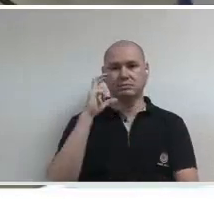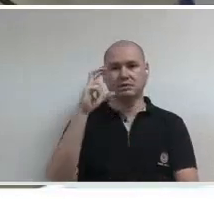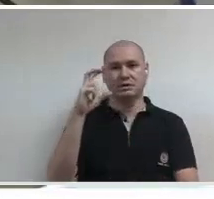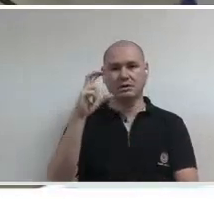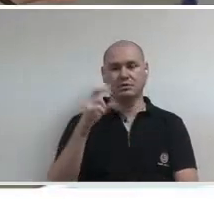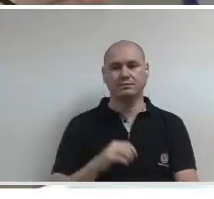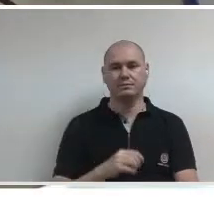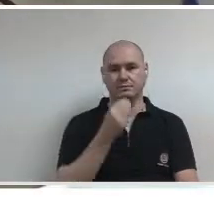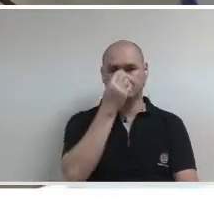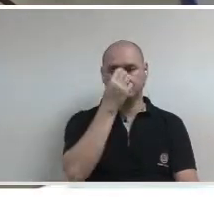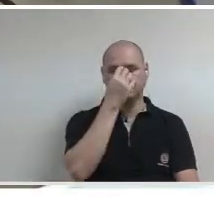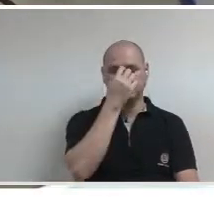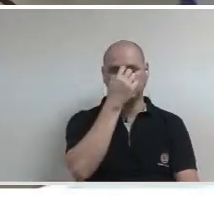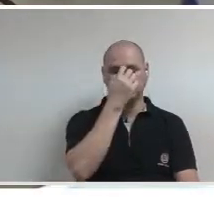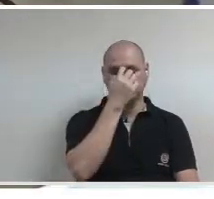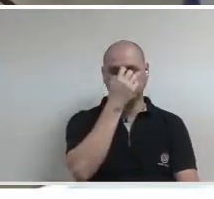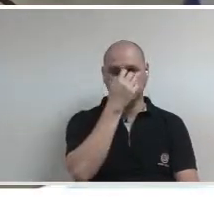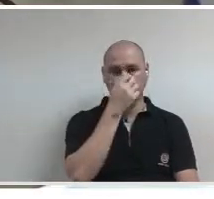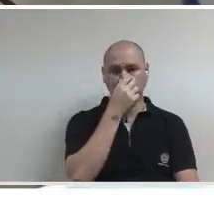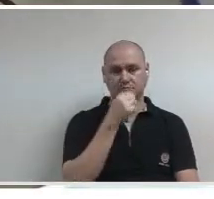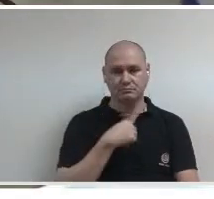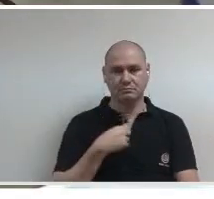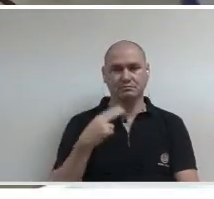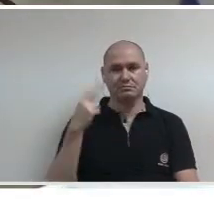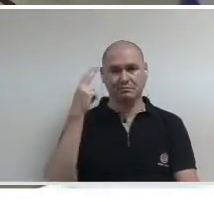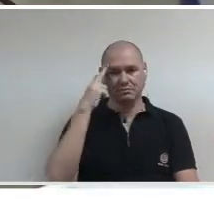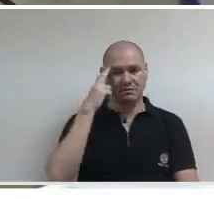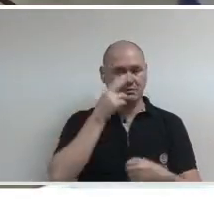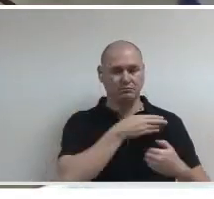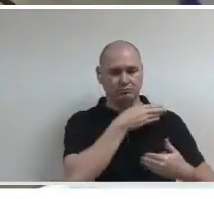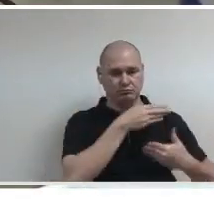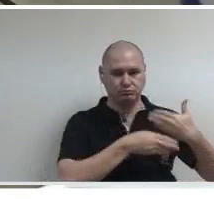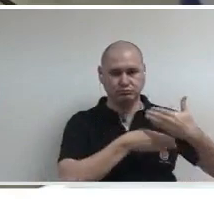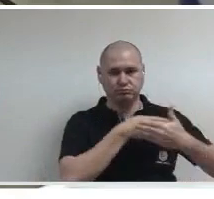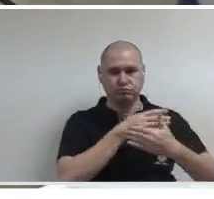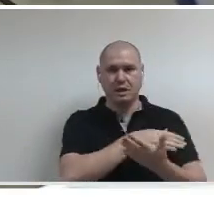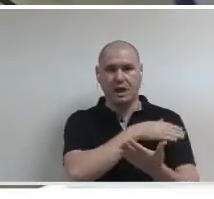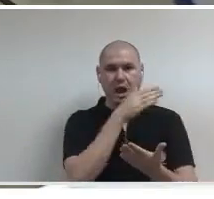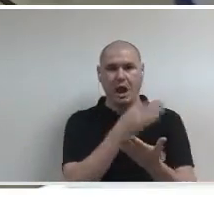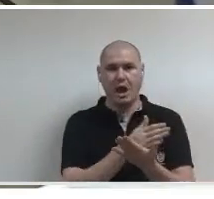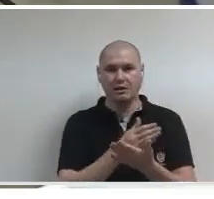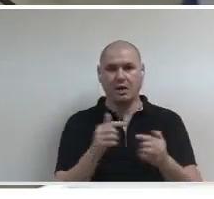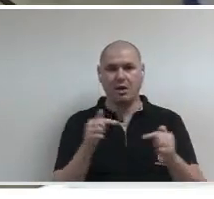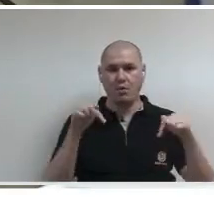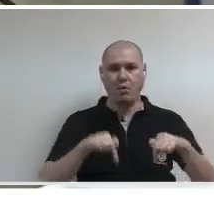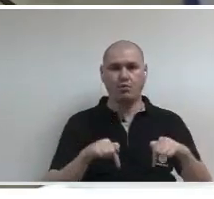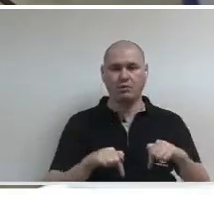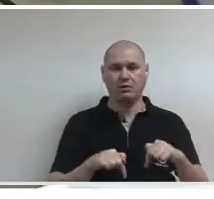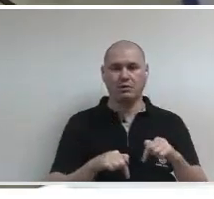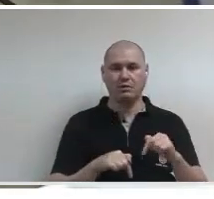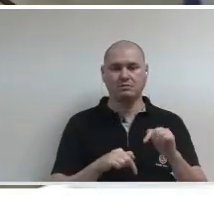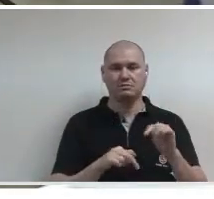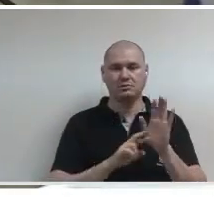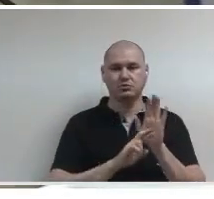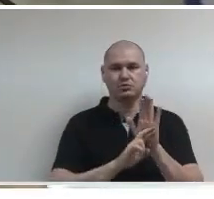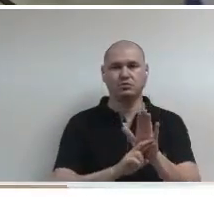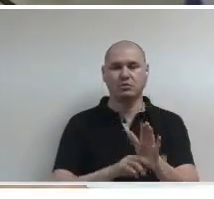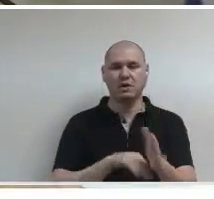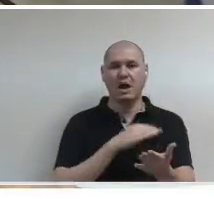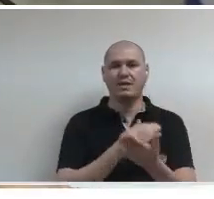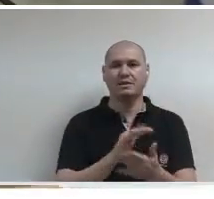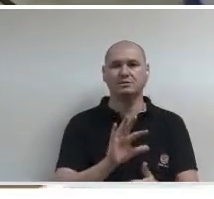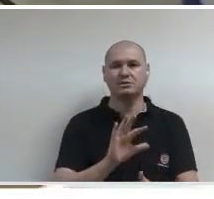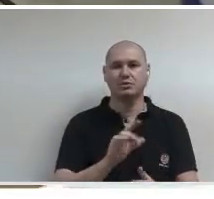entonces pandemia y decidimos ya tuvo suspender este la IVAP, y por acordada vamos a hasta el día de pensamos hoy, que acordada lo que va a prorrogar ya hasta el 5 ya de bueno, mayo. como va hoy Así que ayudo yo estoy